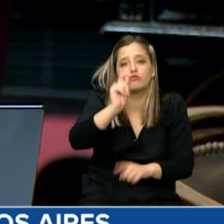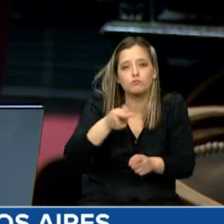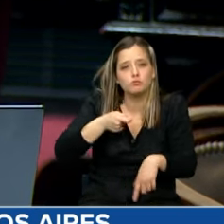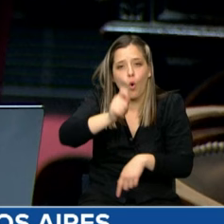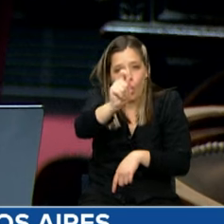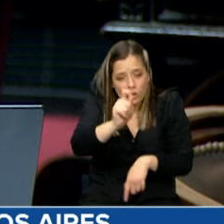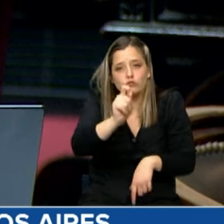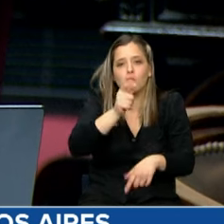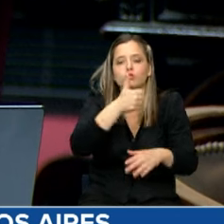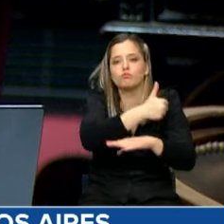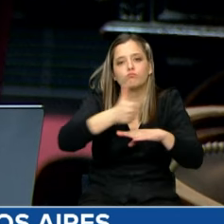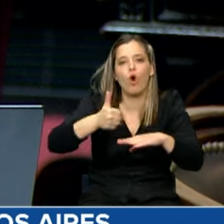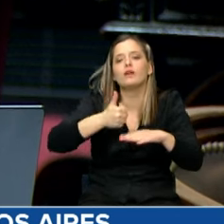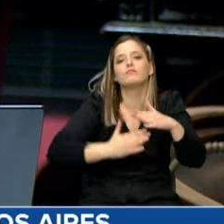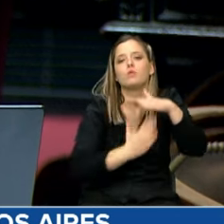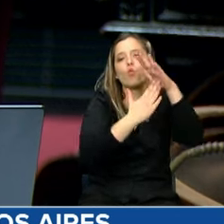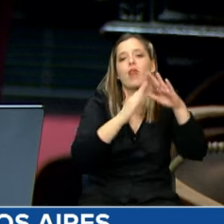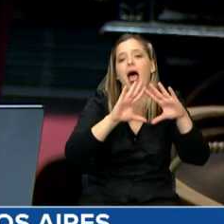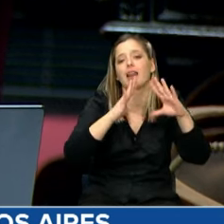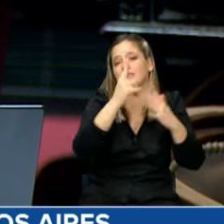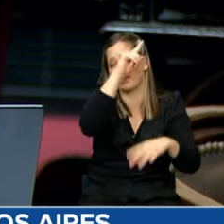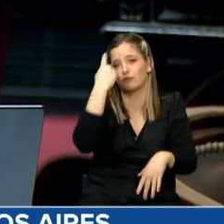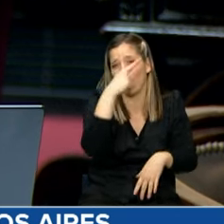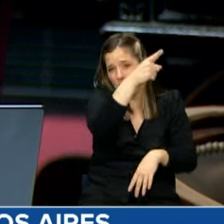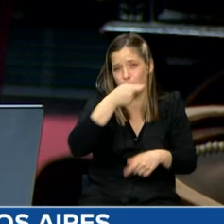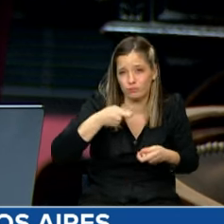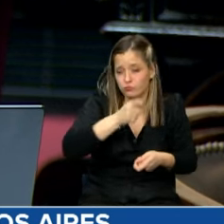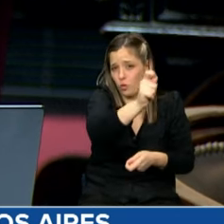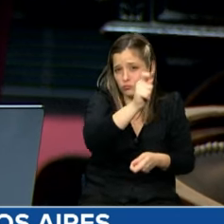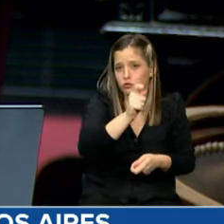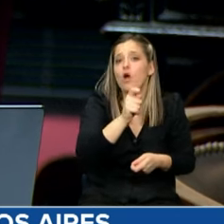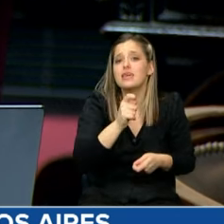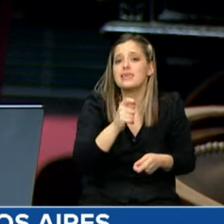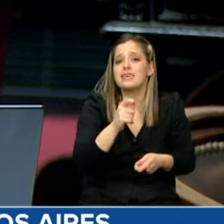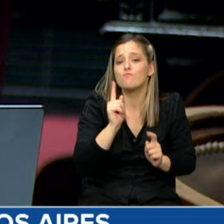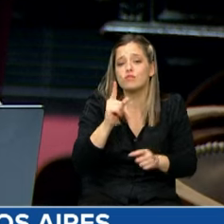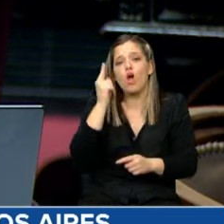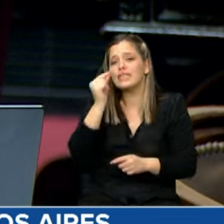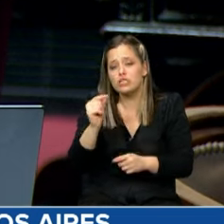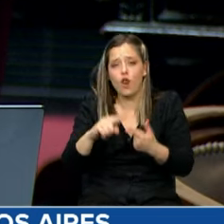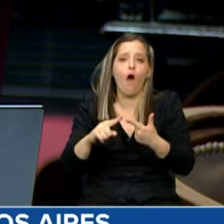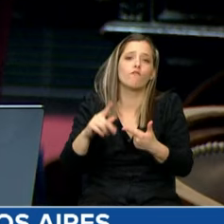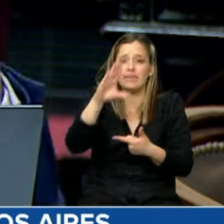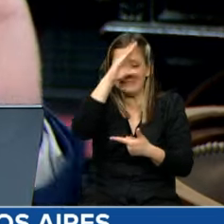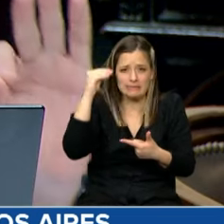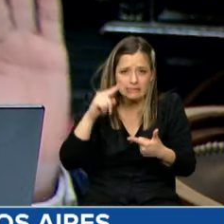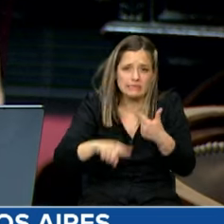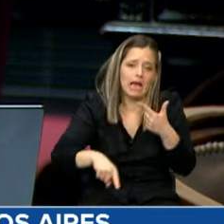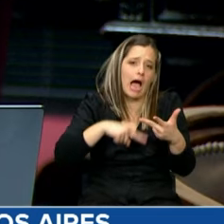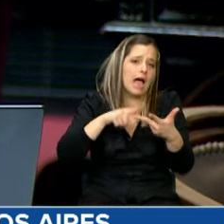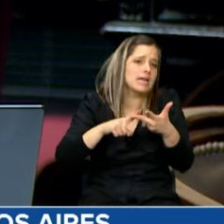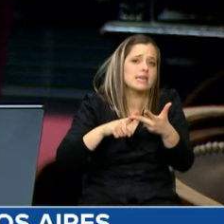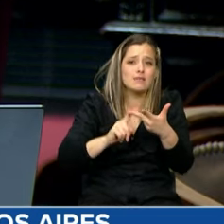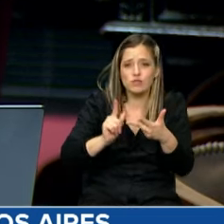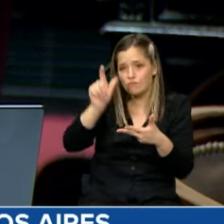en un tribunal internacional y nos está haciendo costar más allá de la incompetencia de kisil lof de Cristina kishner y del actual